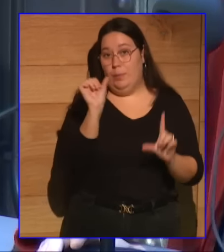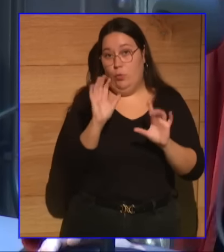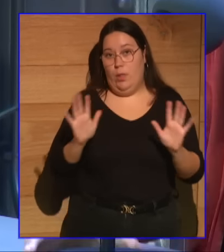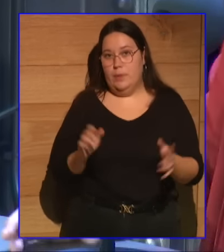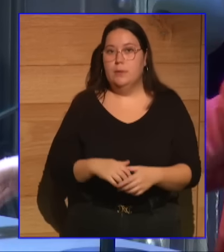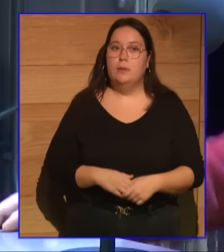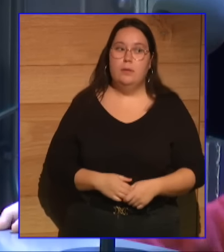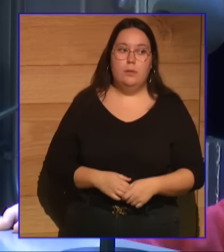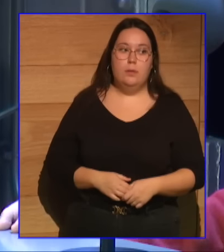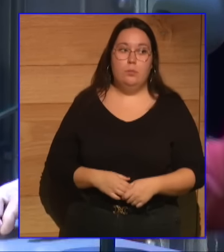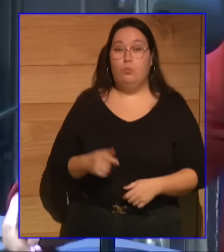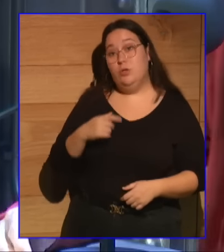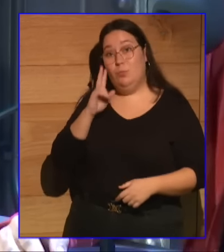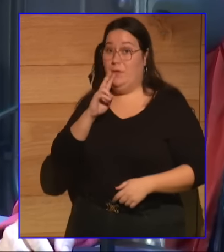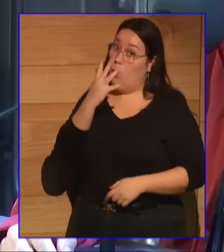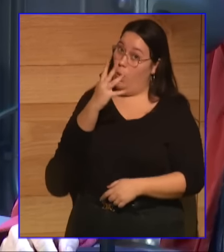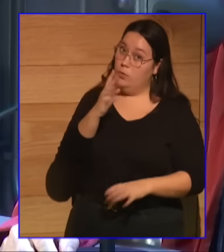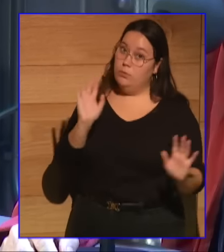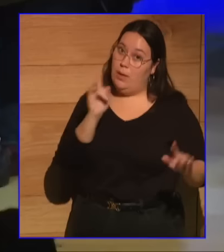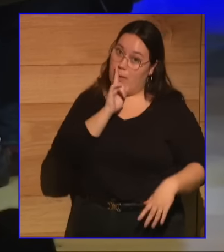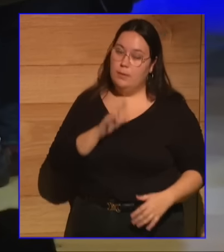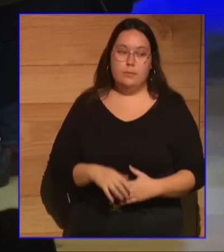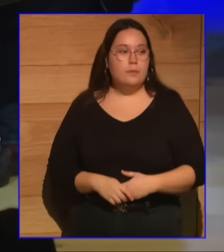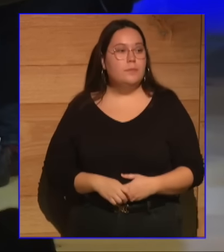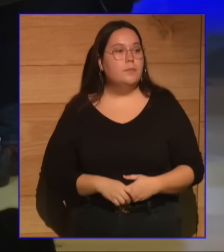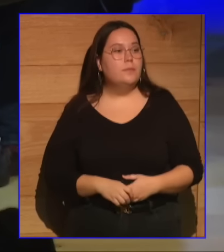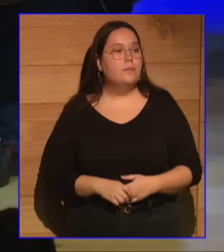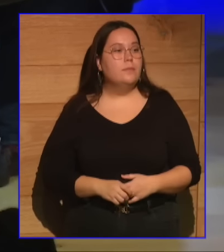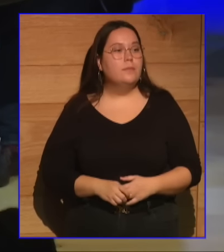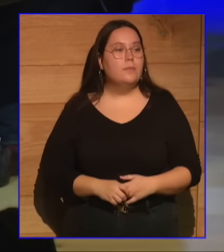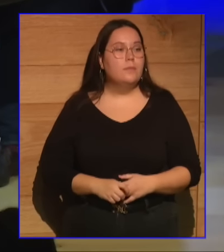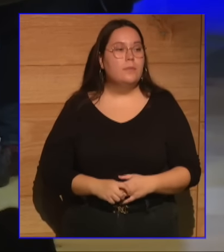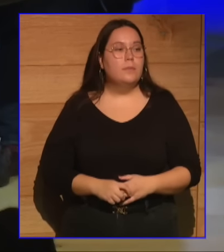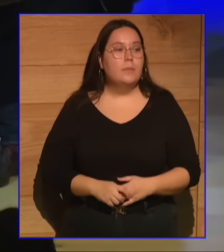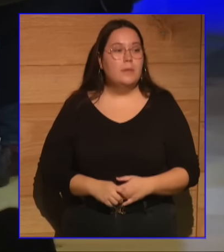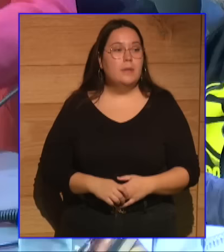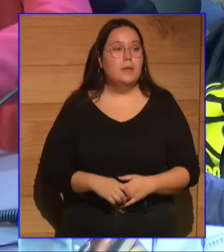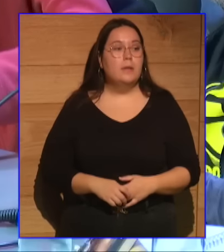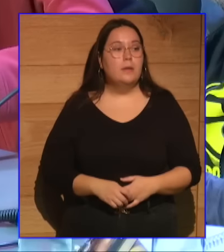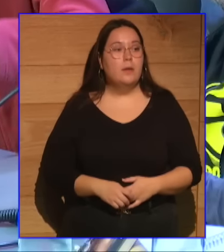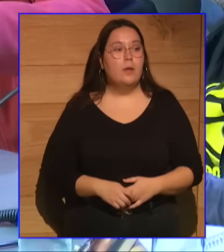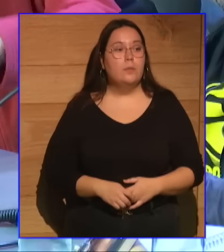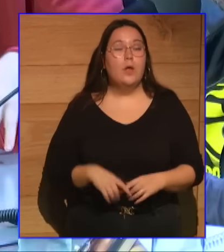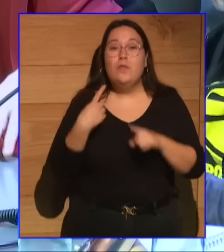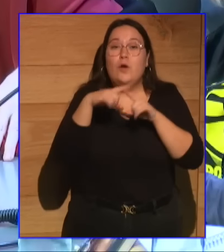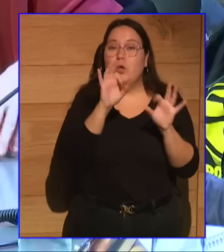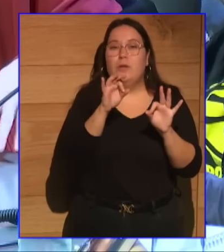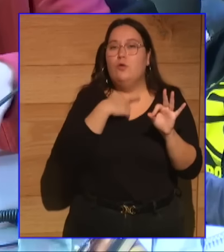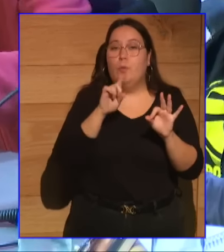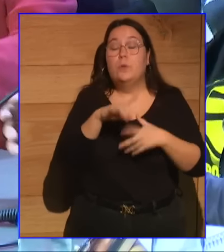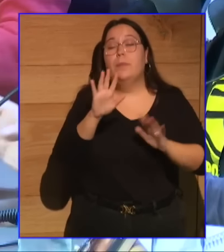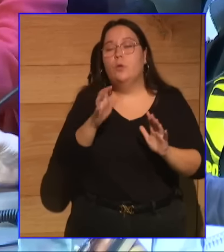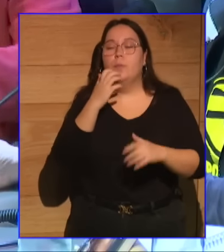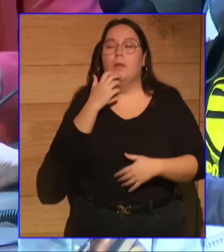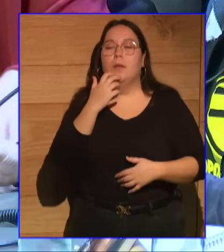quiero decir que... Pues he visto 4, cállate. Entonces, hay un... Si no nos gusta mucho hablar de cosas concretas, pero hay un plano que cuando